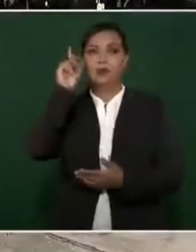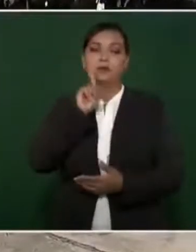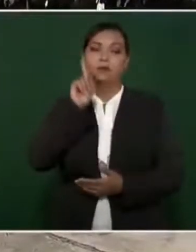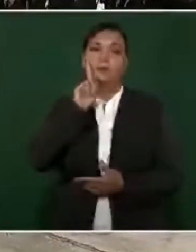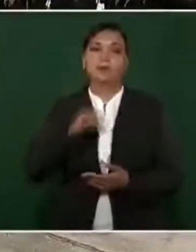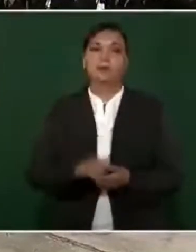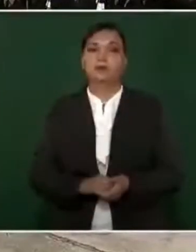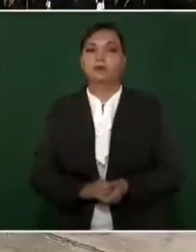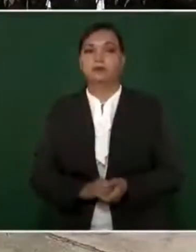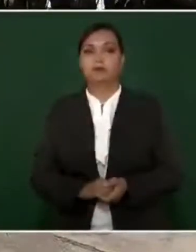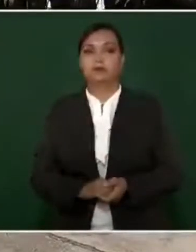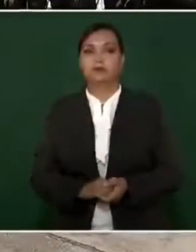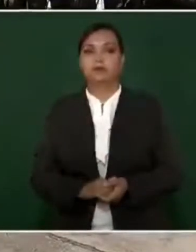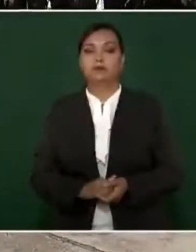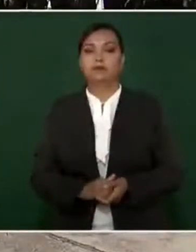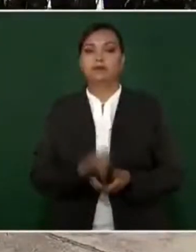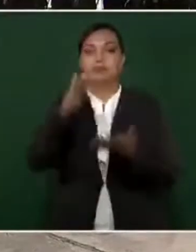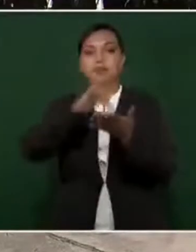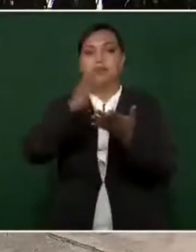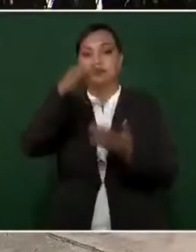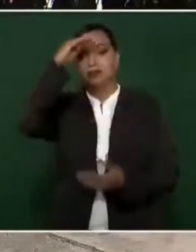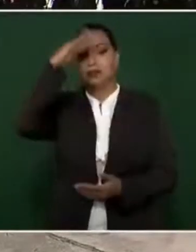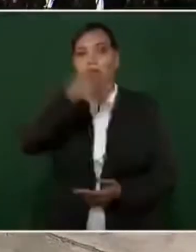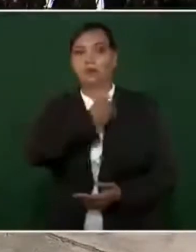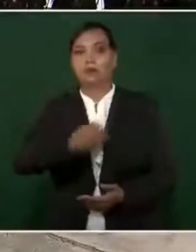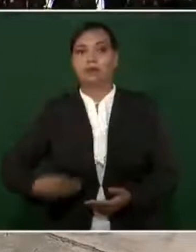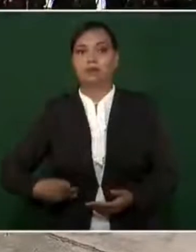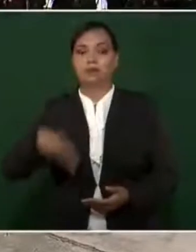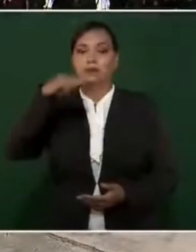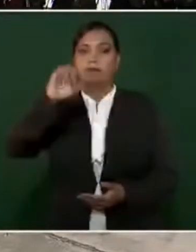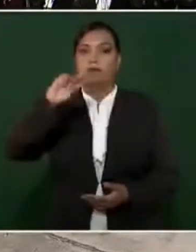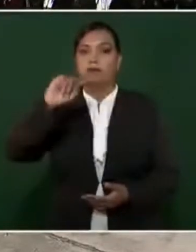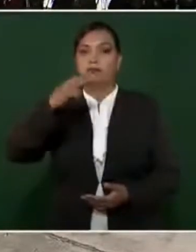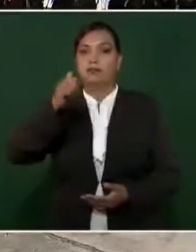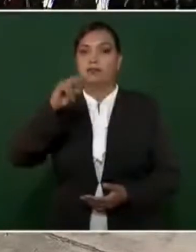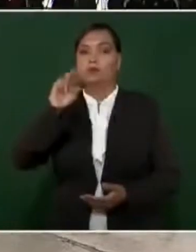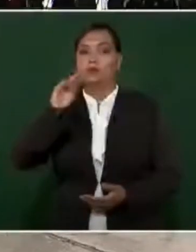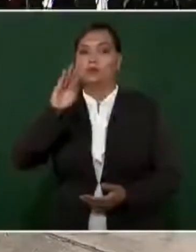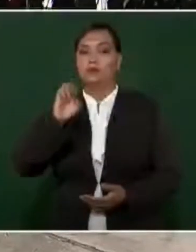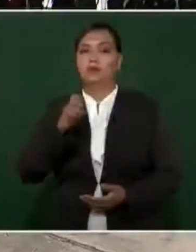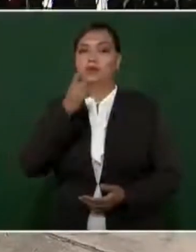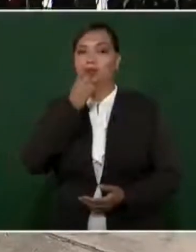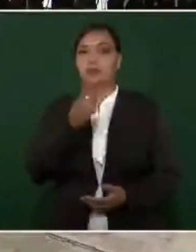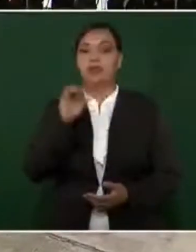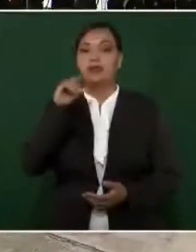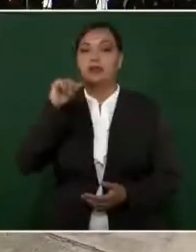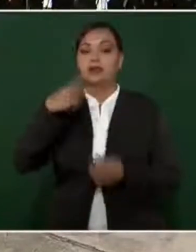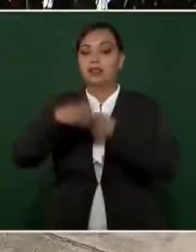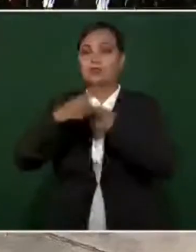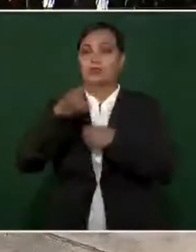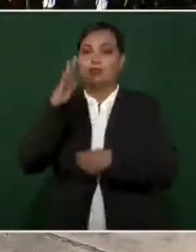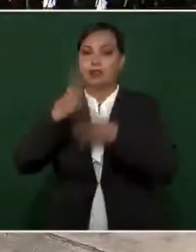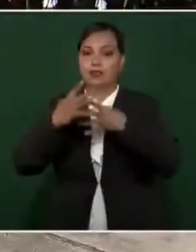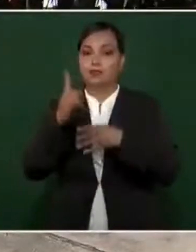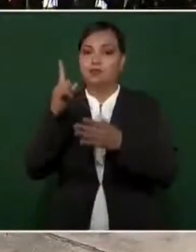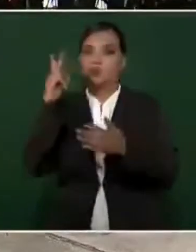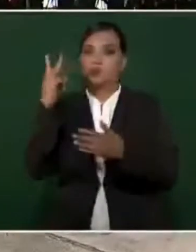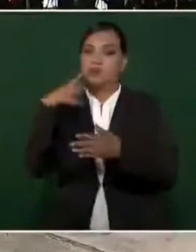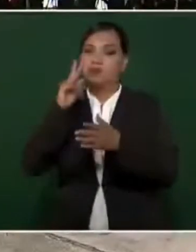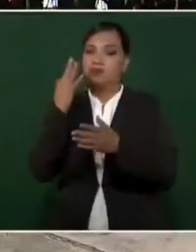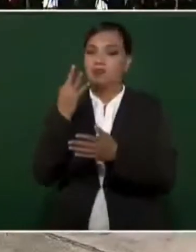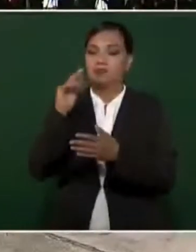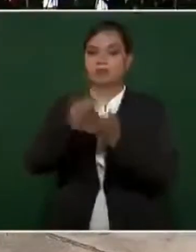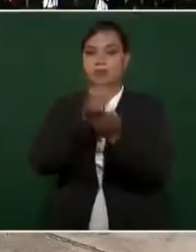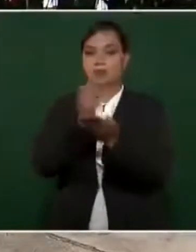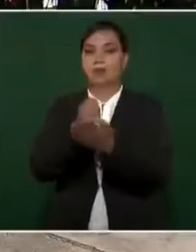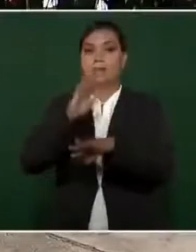Gracias, señor presidente. Marta Olivia López, corresponsal del Canal 14 y en un 2x3 Tamaulipas. Señor presidente, más que preguntas, son comentarios que me ha hecho la